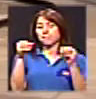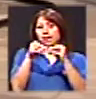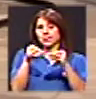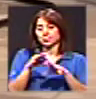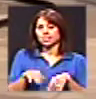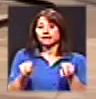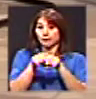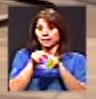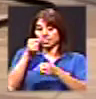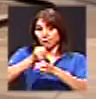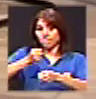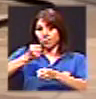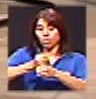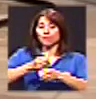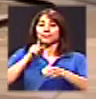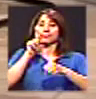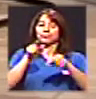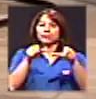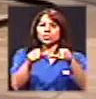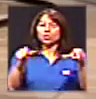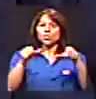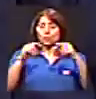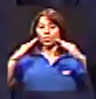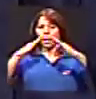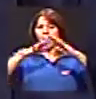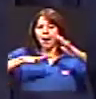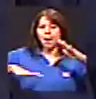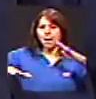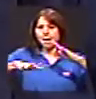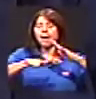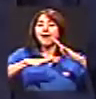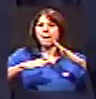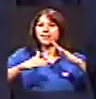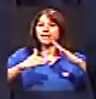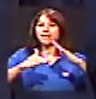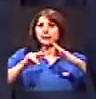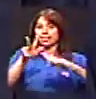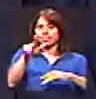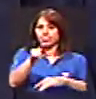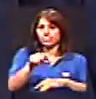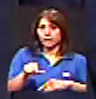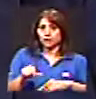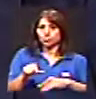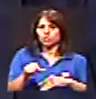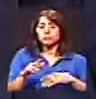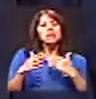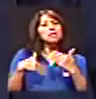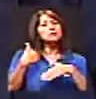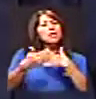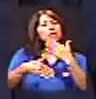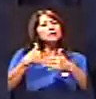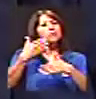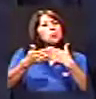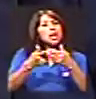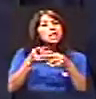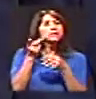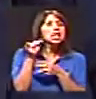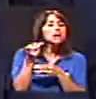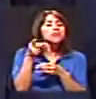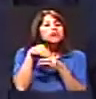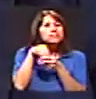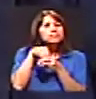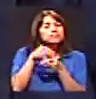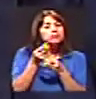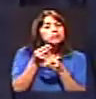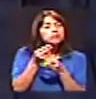en un centro o en un albergue que existe entre Ríos, y luego hizo unos ahorros y decidió irse